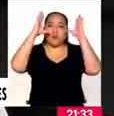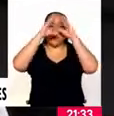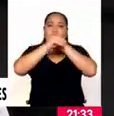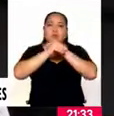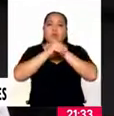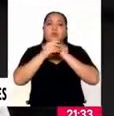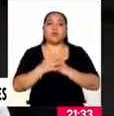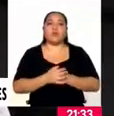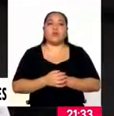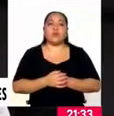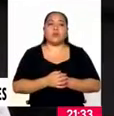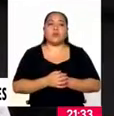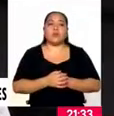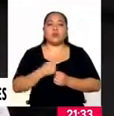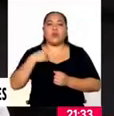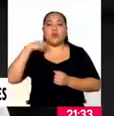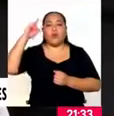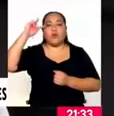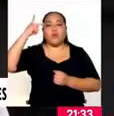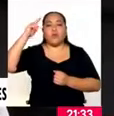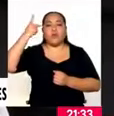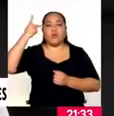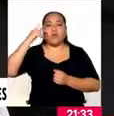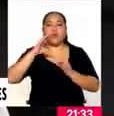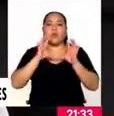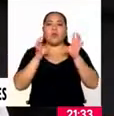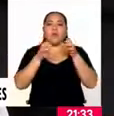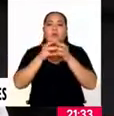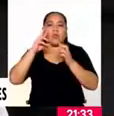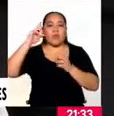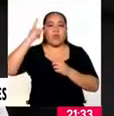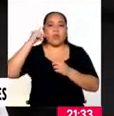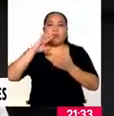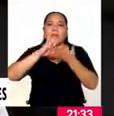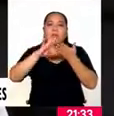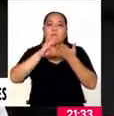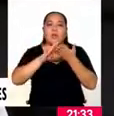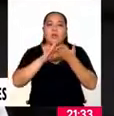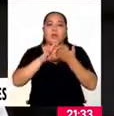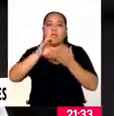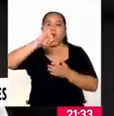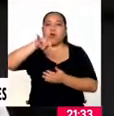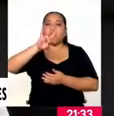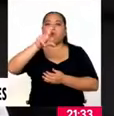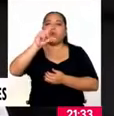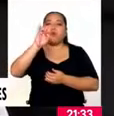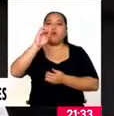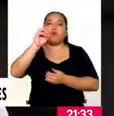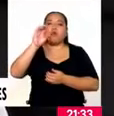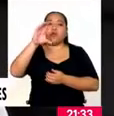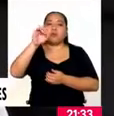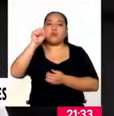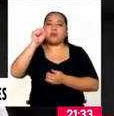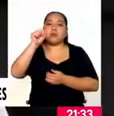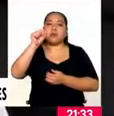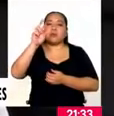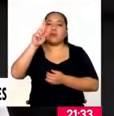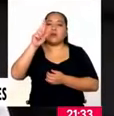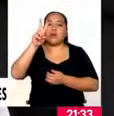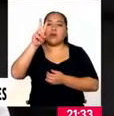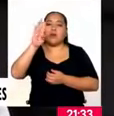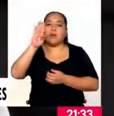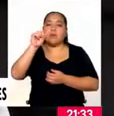lapsus, confundí una confederación con otra. Le pido disculpas a Julio César Bazán, pero le reitero mi